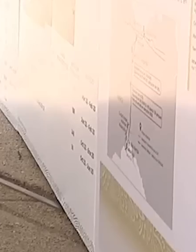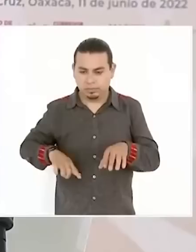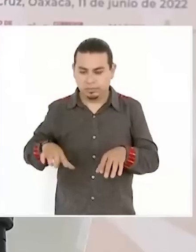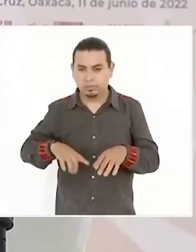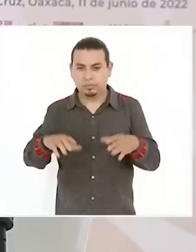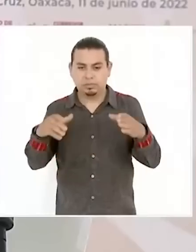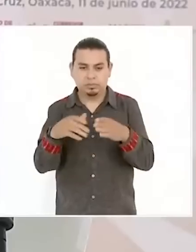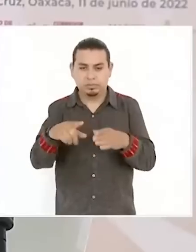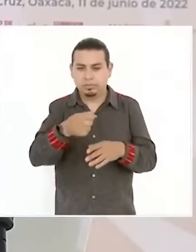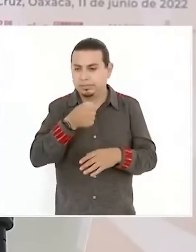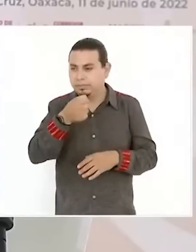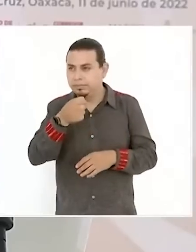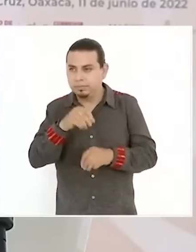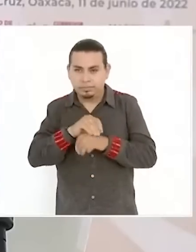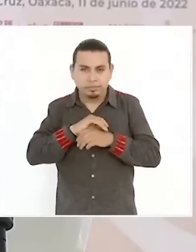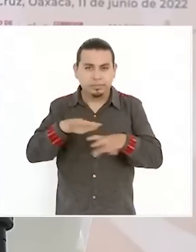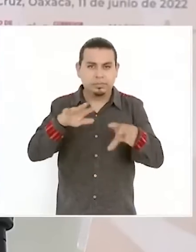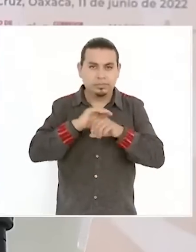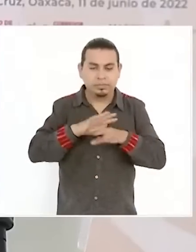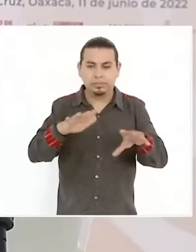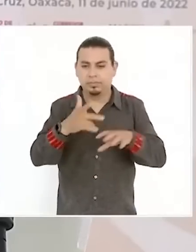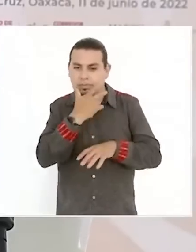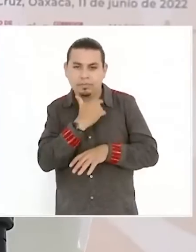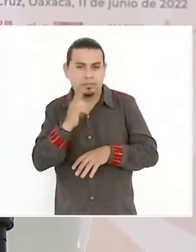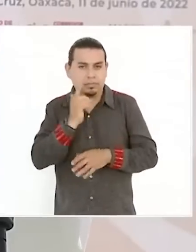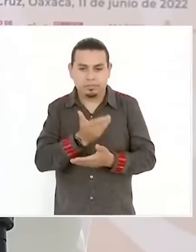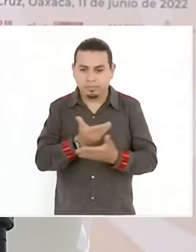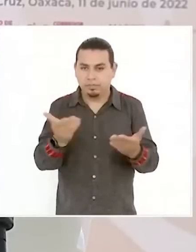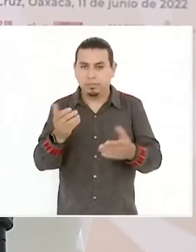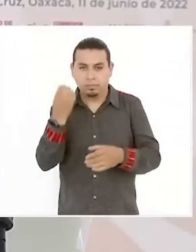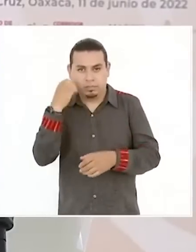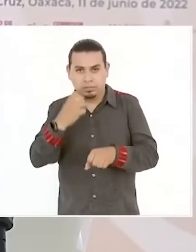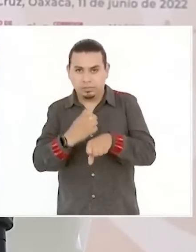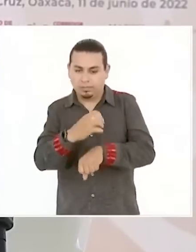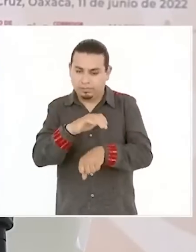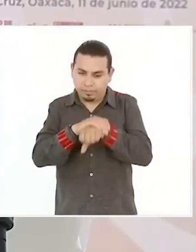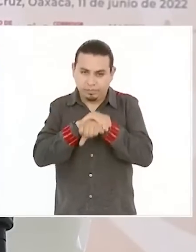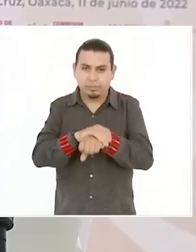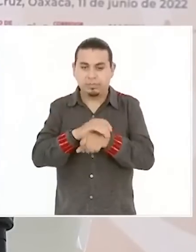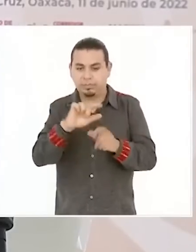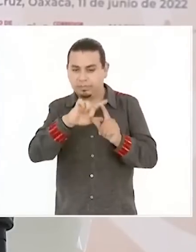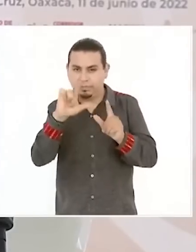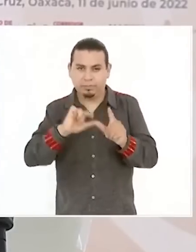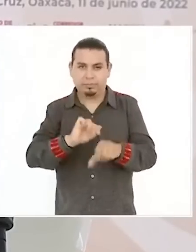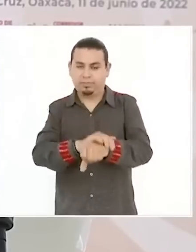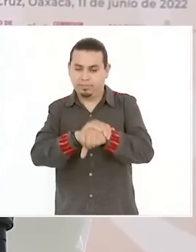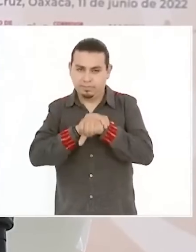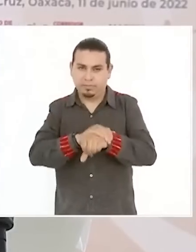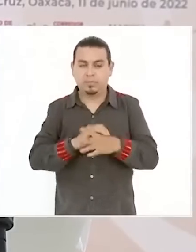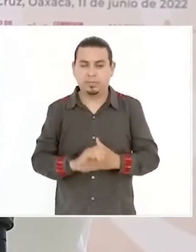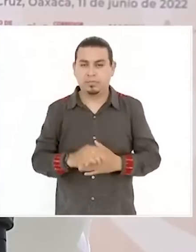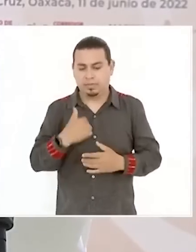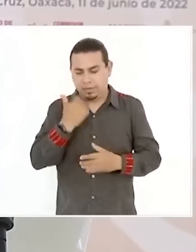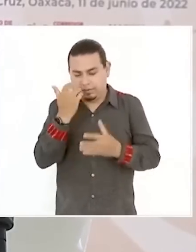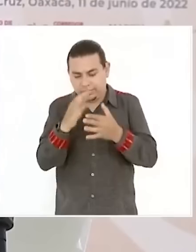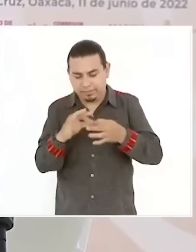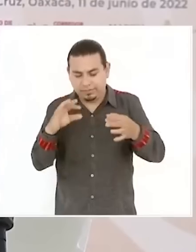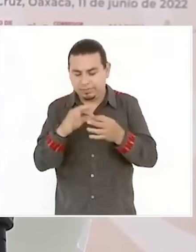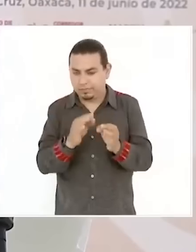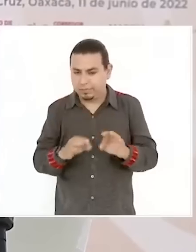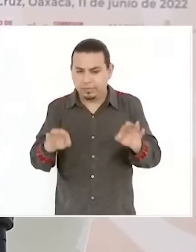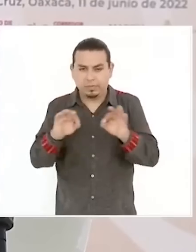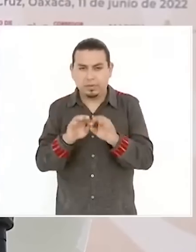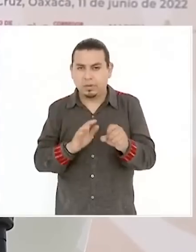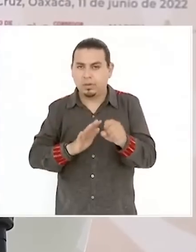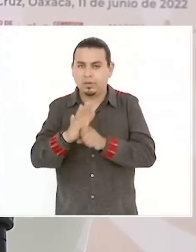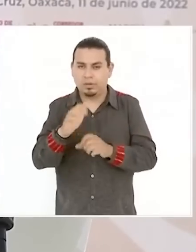Obrador, el director general del programa Istmo Rafael Marín Moyinedo, informó que la rehabilitación de la vía ferroviaria que corresponde a